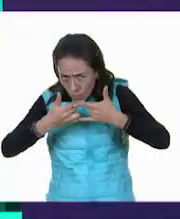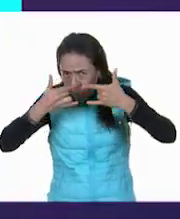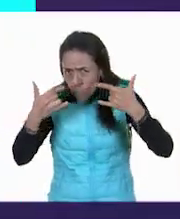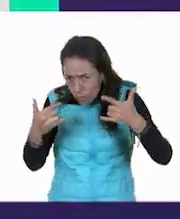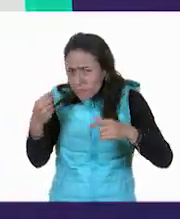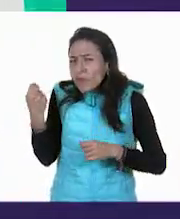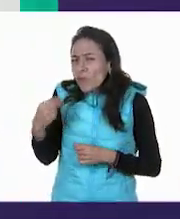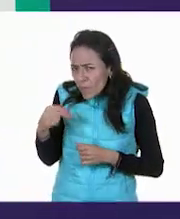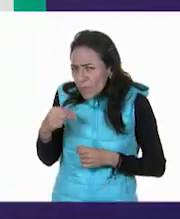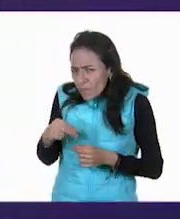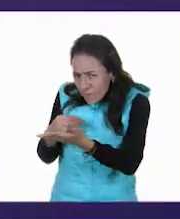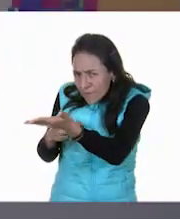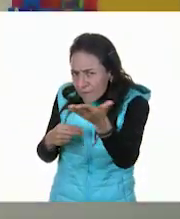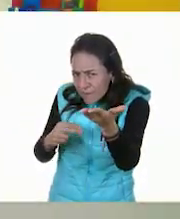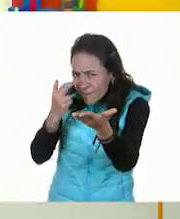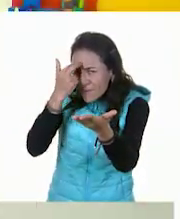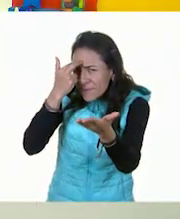ver.